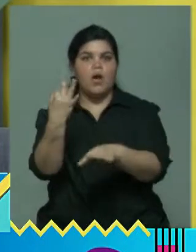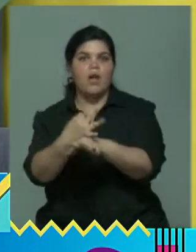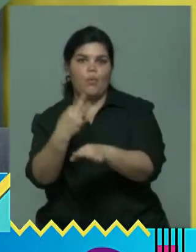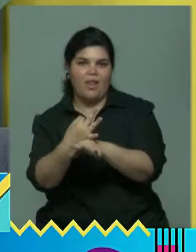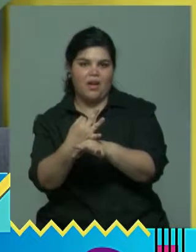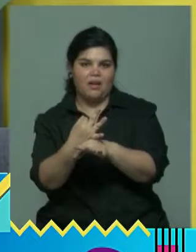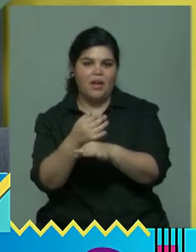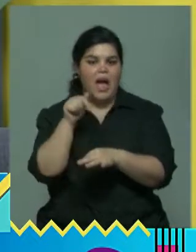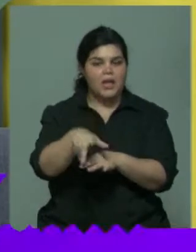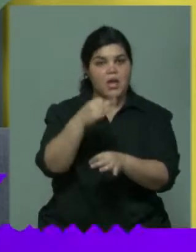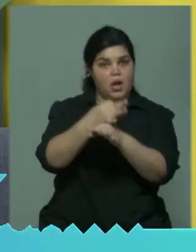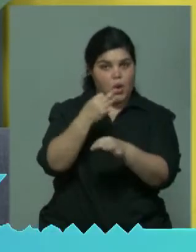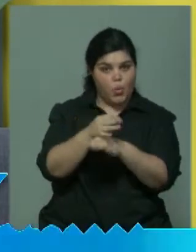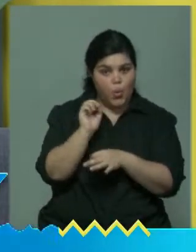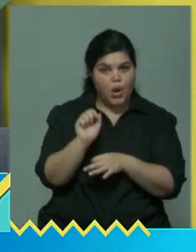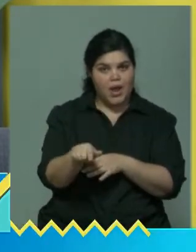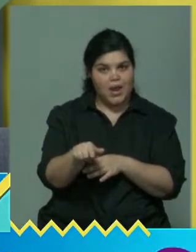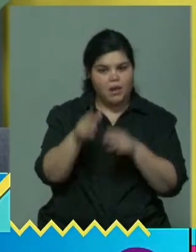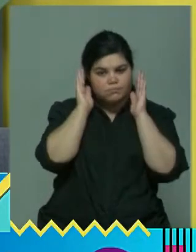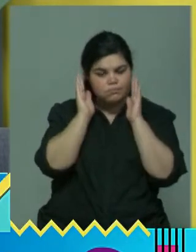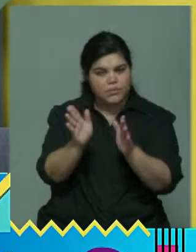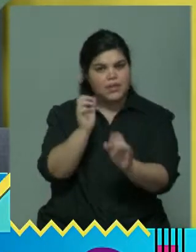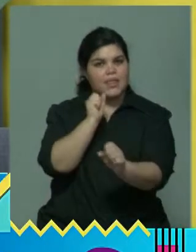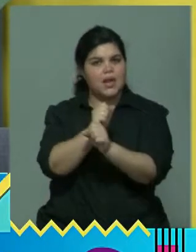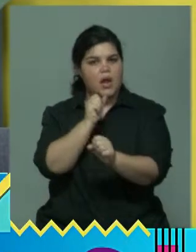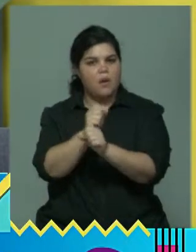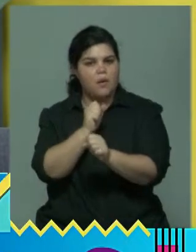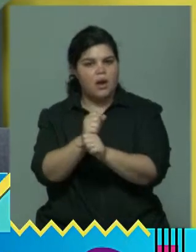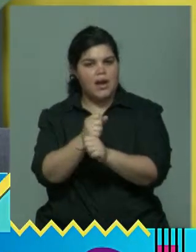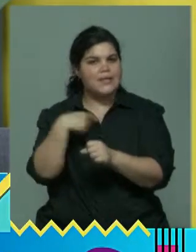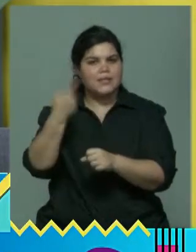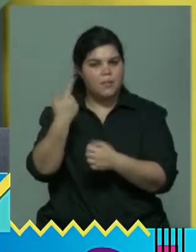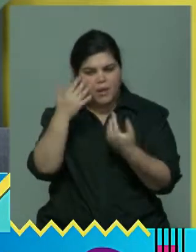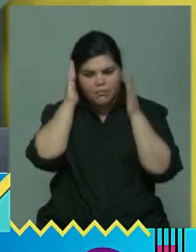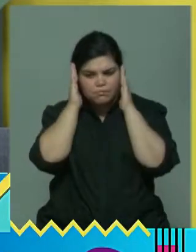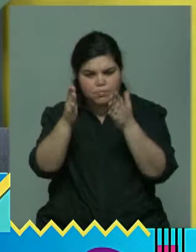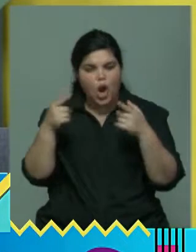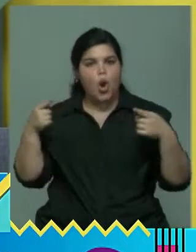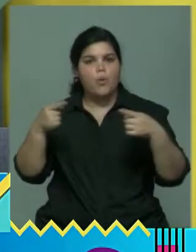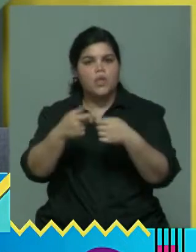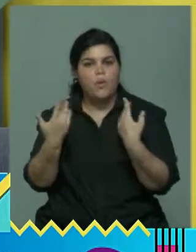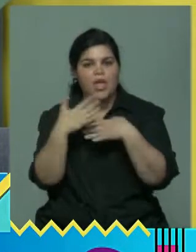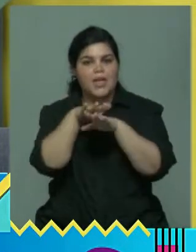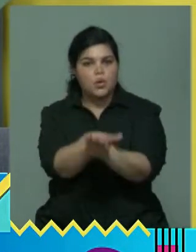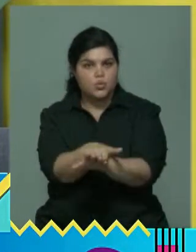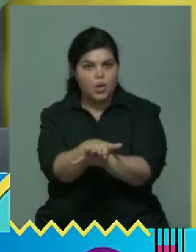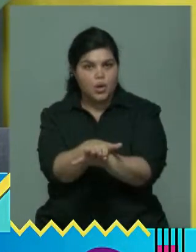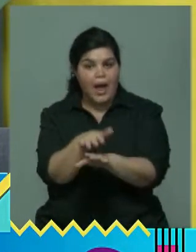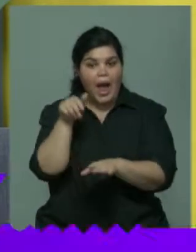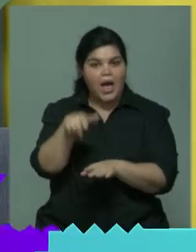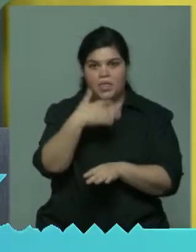escuelas se trabaja desde una perspectiva de inclusión, probablemente